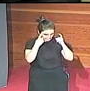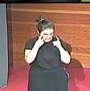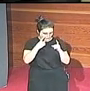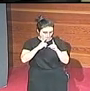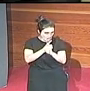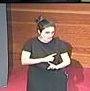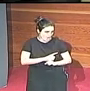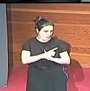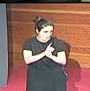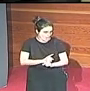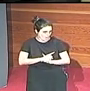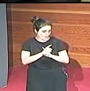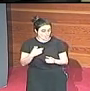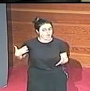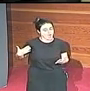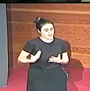éxito hasta ahora.